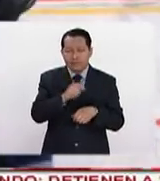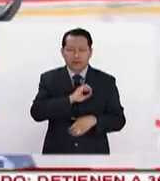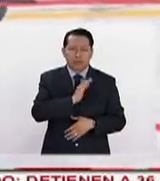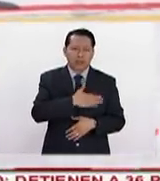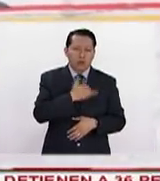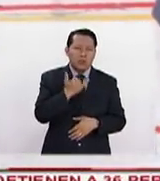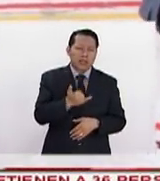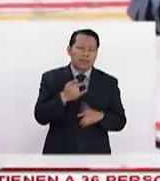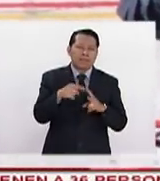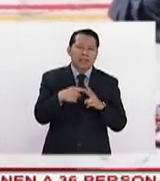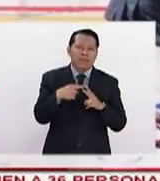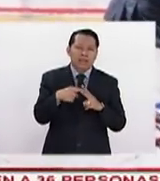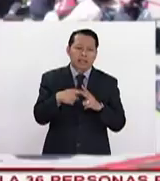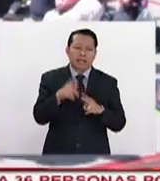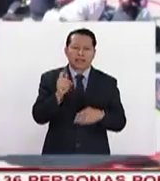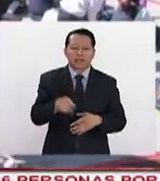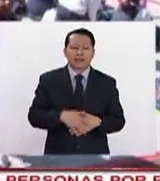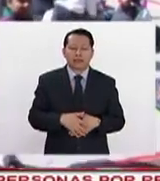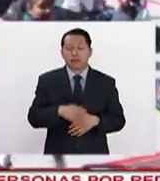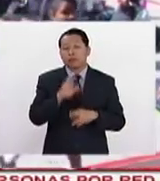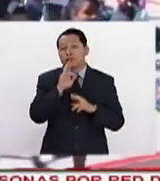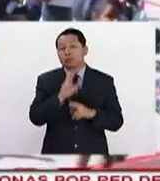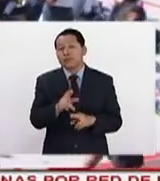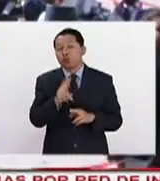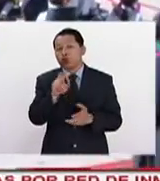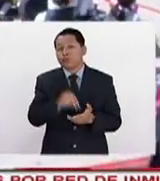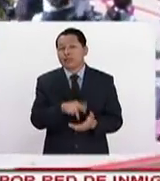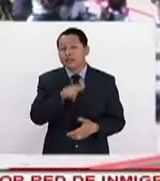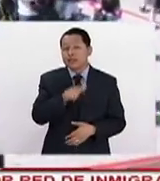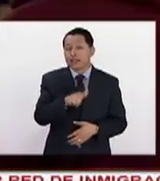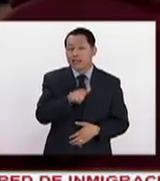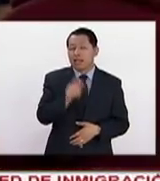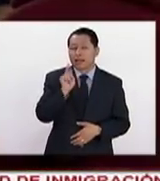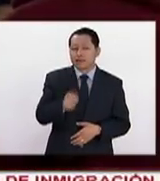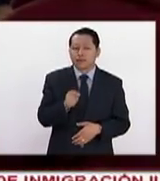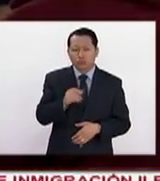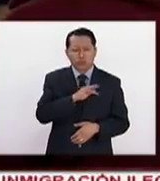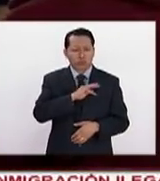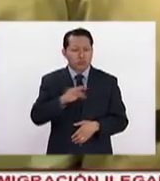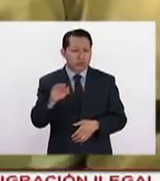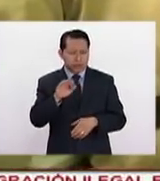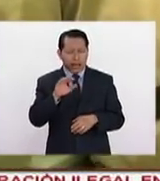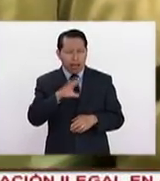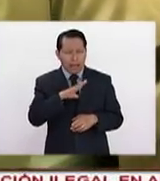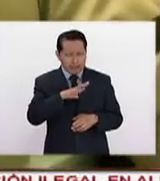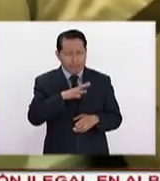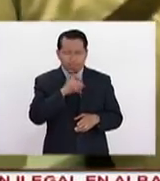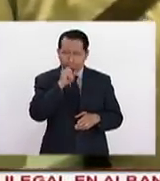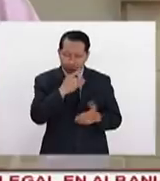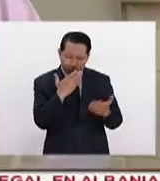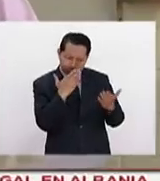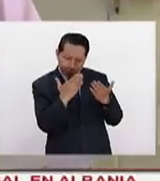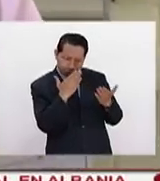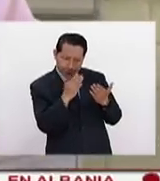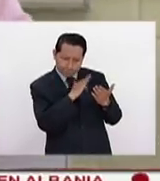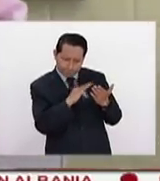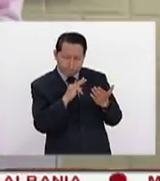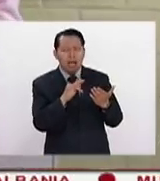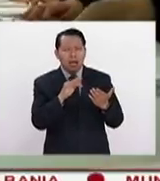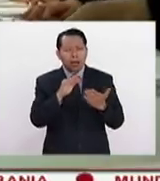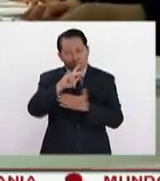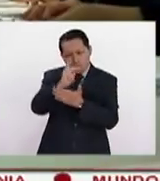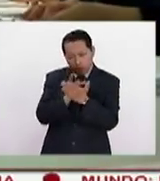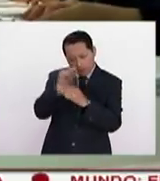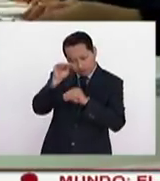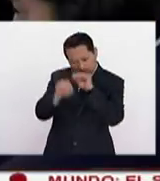y matemáticas. Los resultados de 2017 son un componente para la estructuración de los nuevos planes y programas de estudio